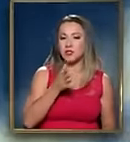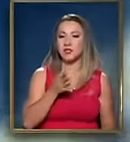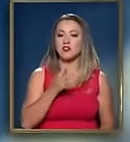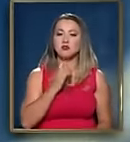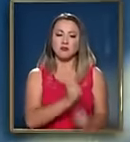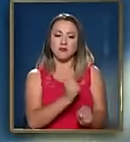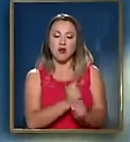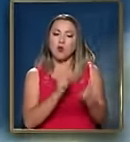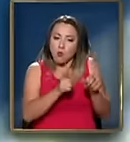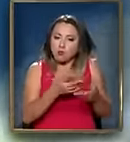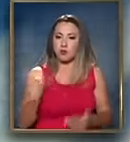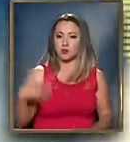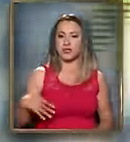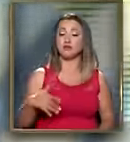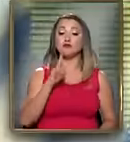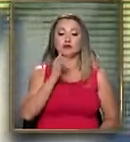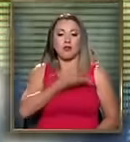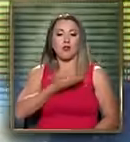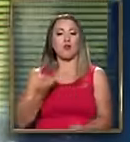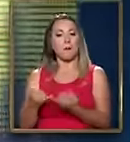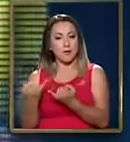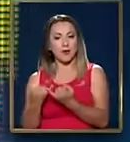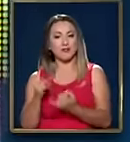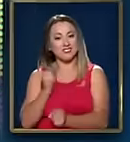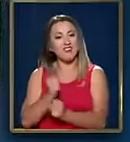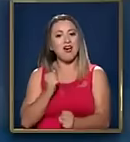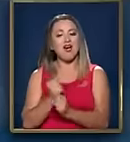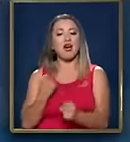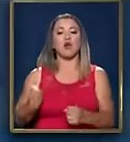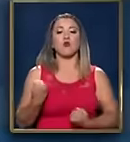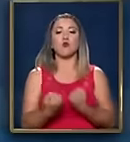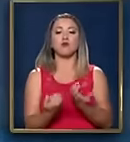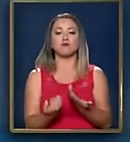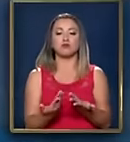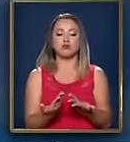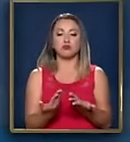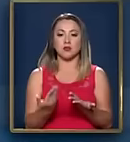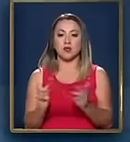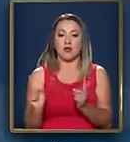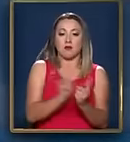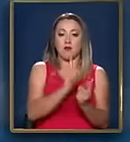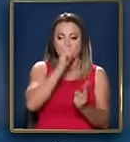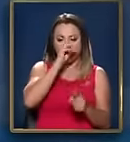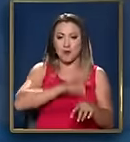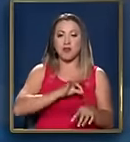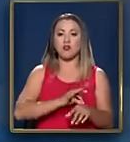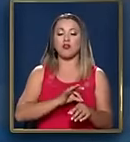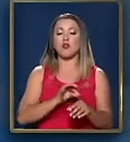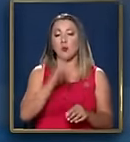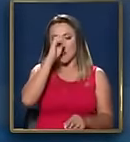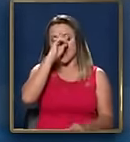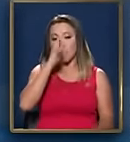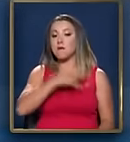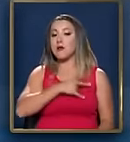labor. Lo digo porque yo tengo un amigo que trabaja como auxiliar médico en el hospital de Maipú,